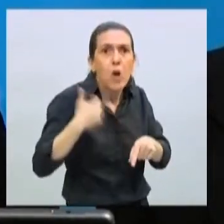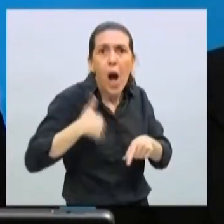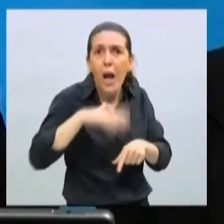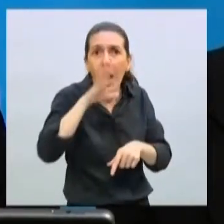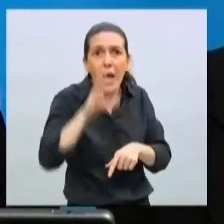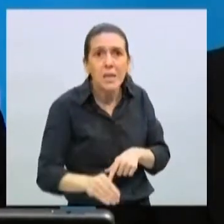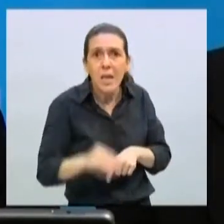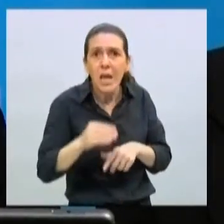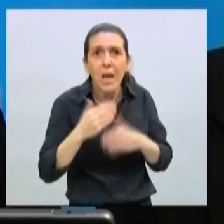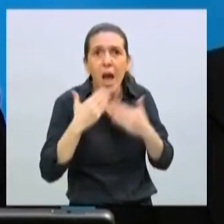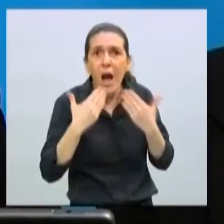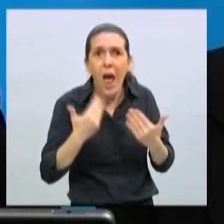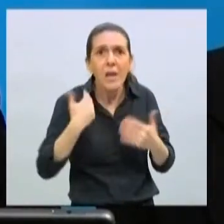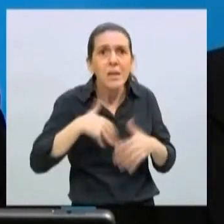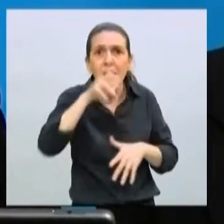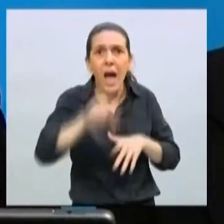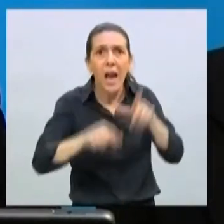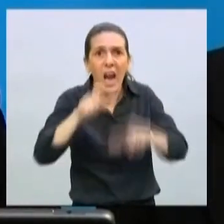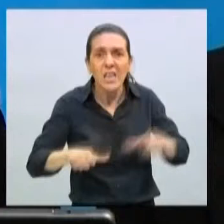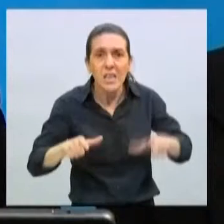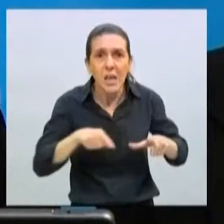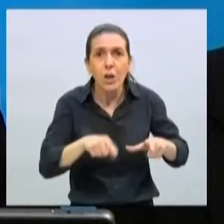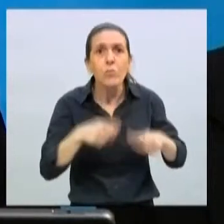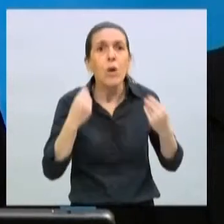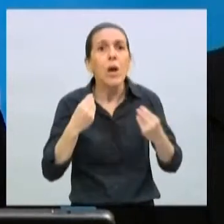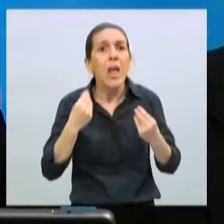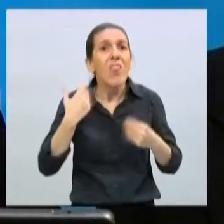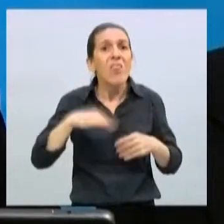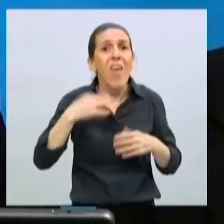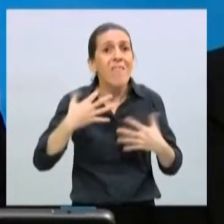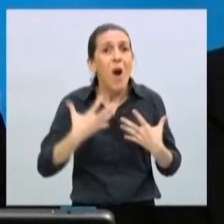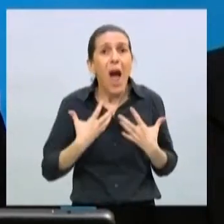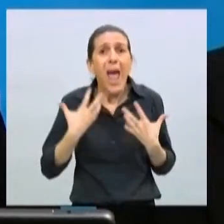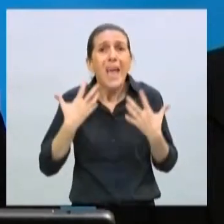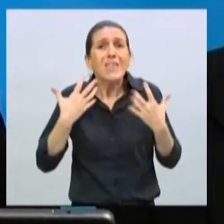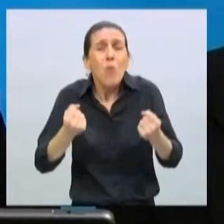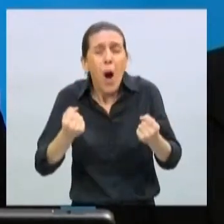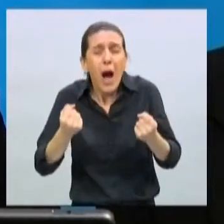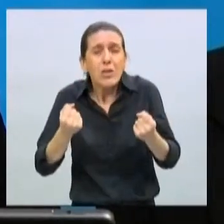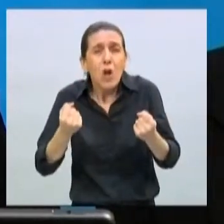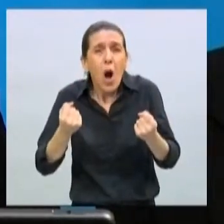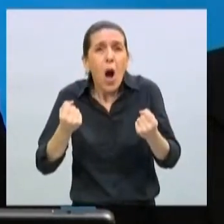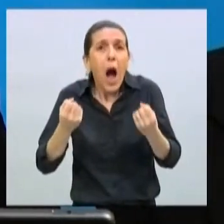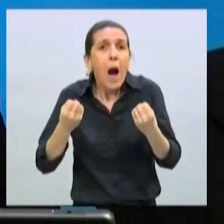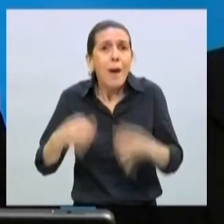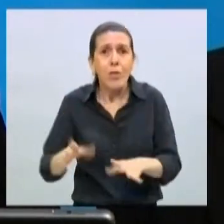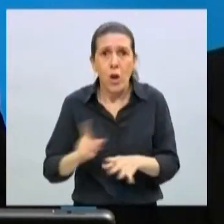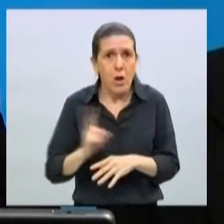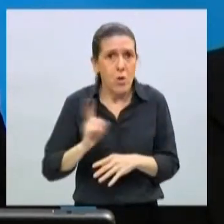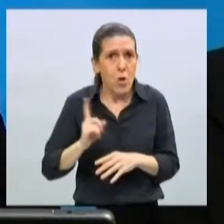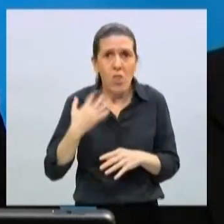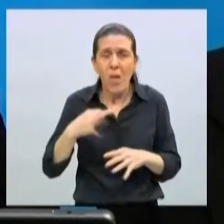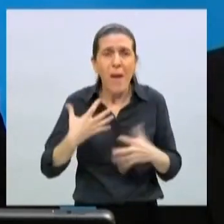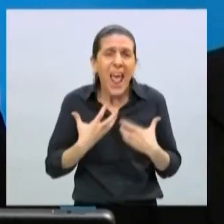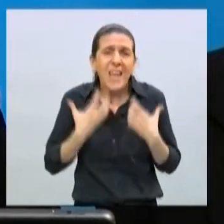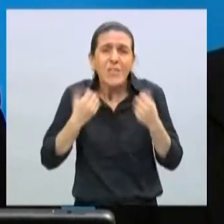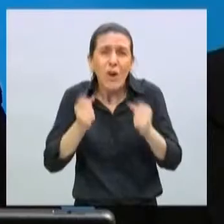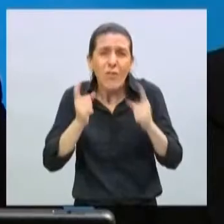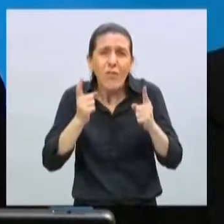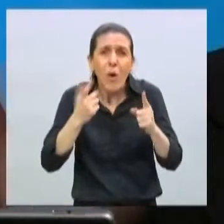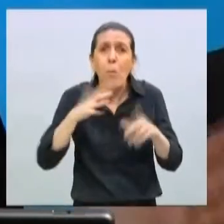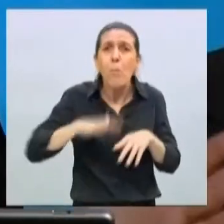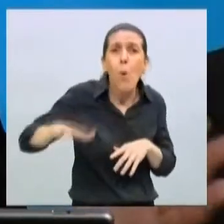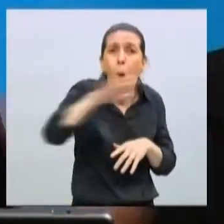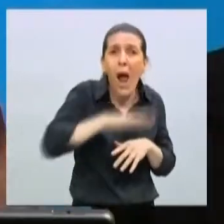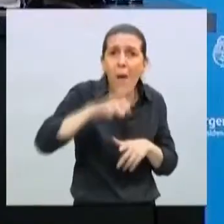debemos perder de ningún modo el esfuerzo que estamos haciendo como pueblo. Lo han